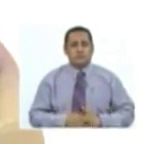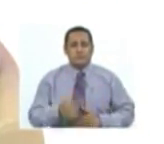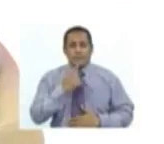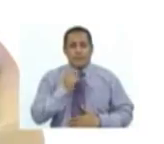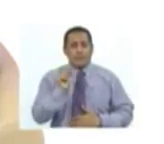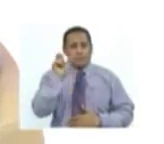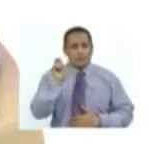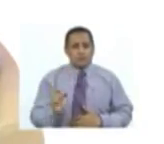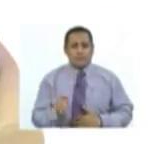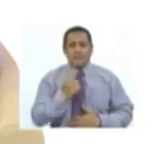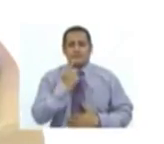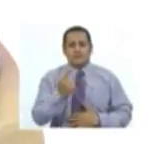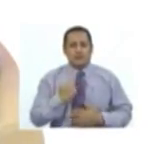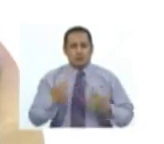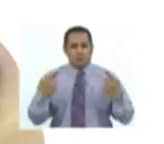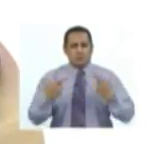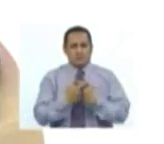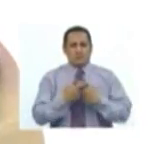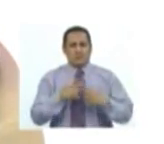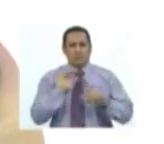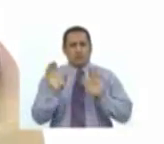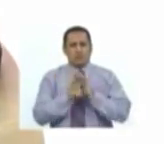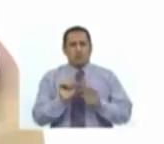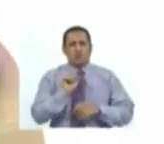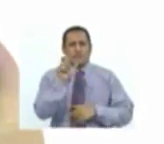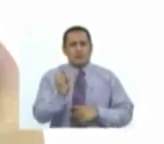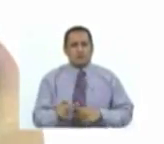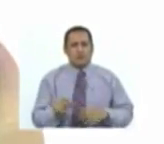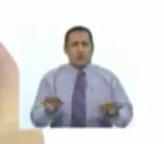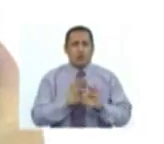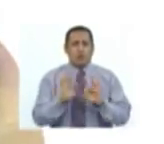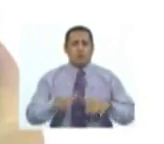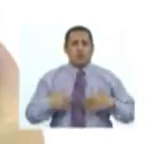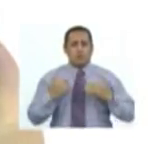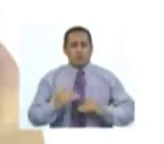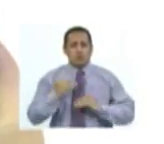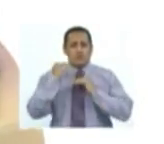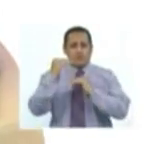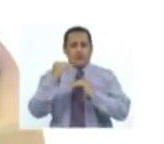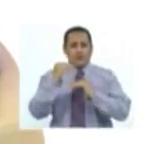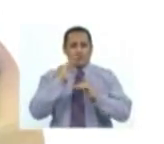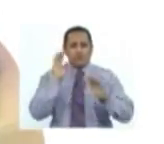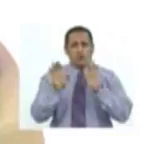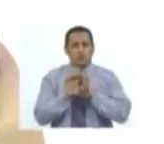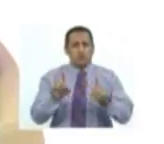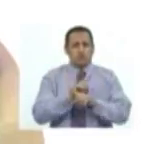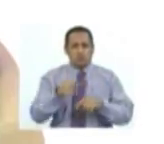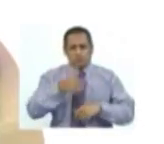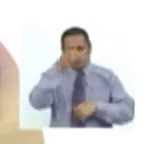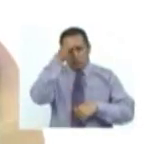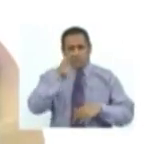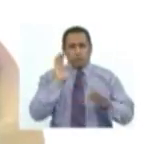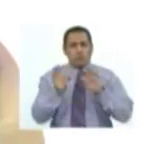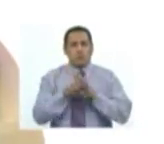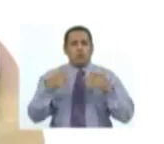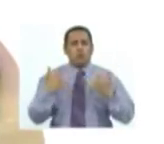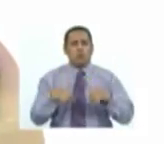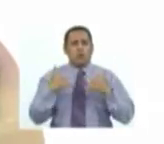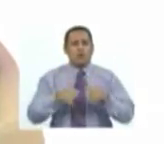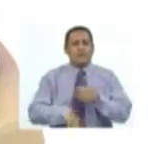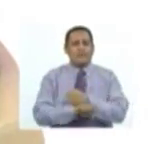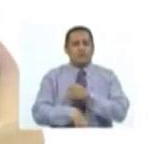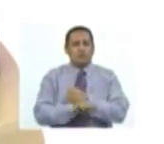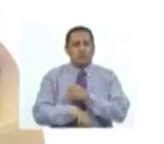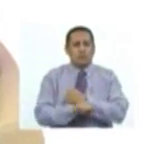uno está en una controversia con alguien, o, para poner un ámbito no tan técnico, en un juego de